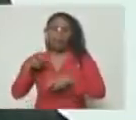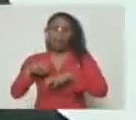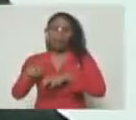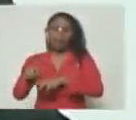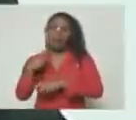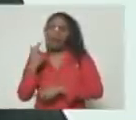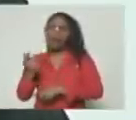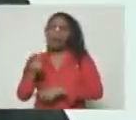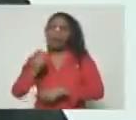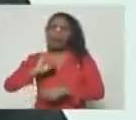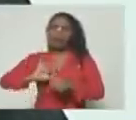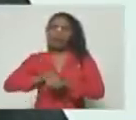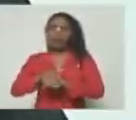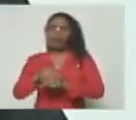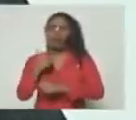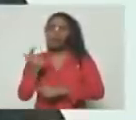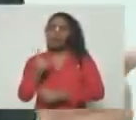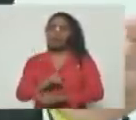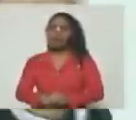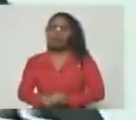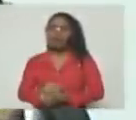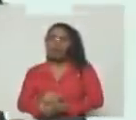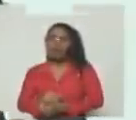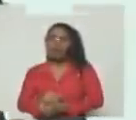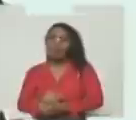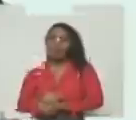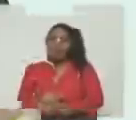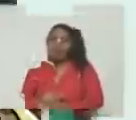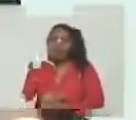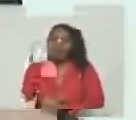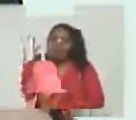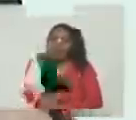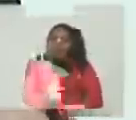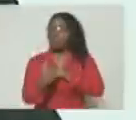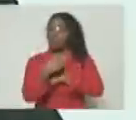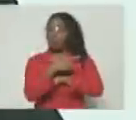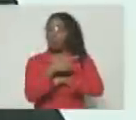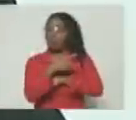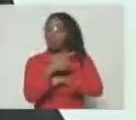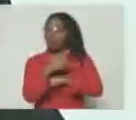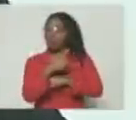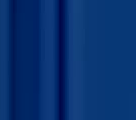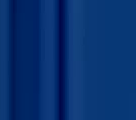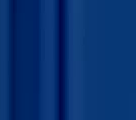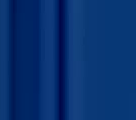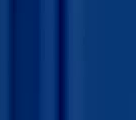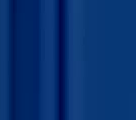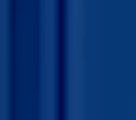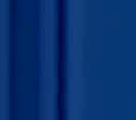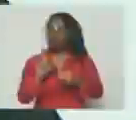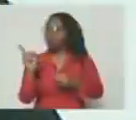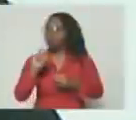al diputado Jorge Rodríguez, es que entonces retirando